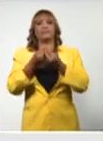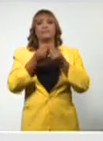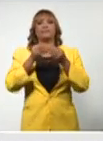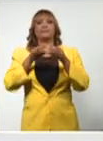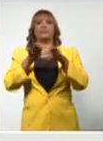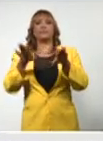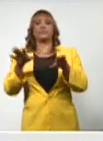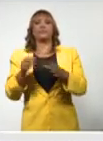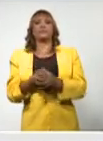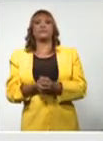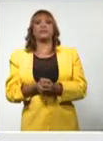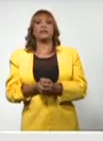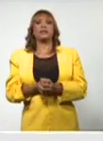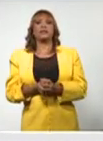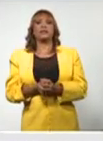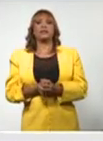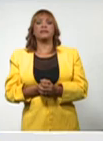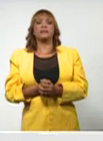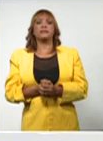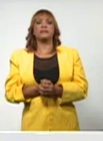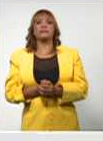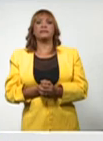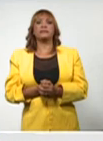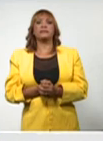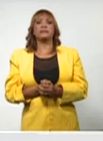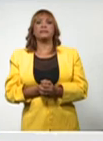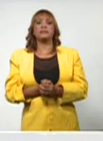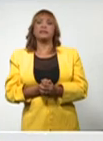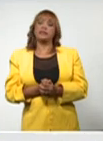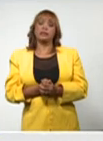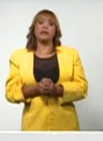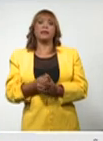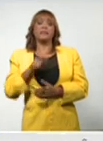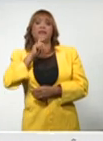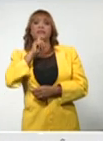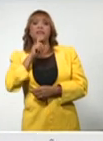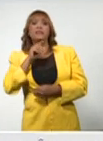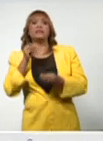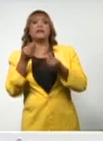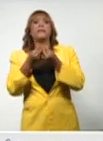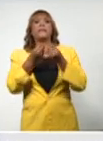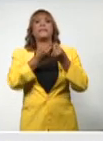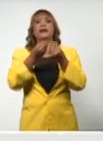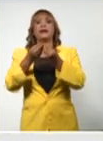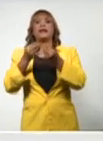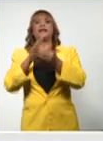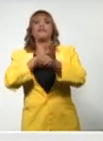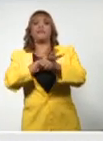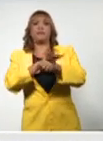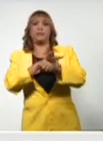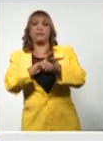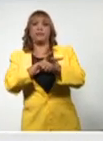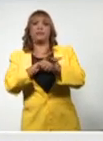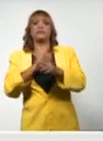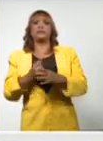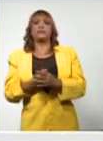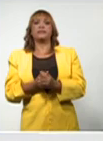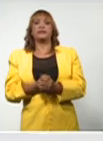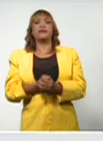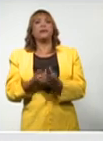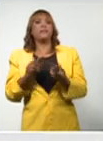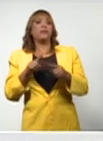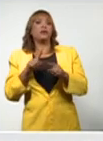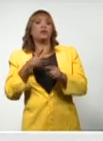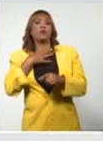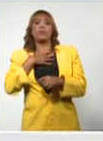que no haya o sea más difícil la transmisión de la enfermedad, y es lo que, a pesar de no tener una